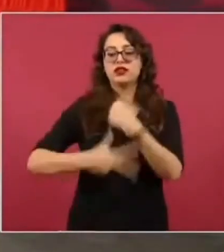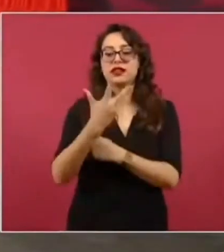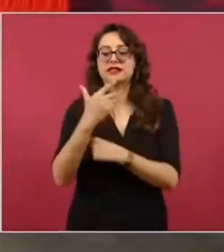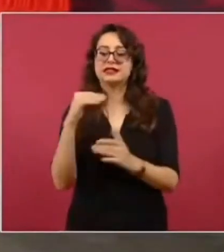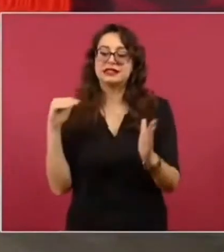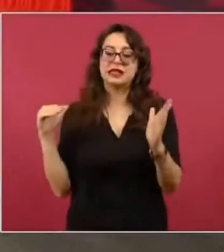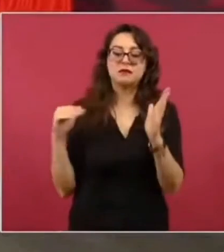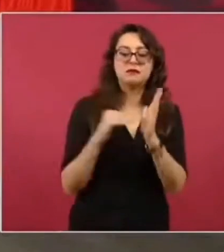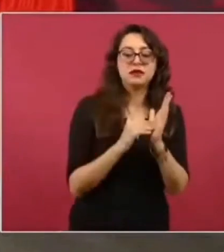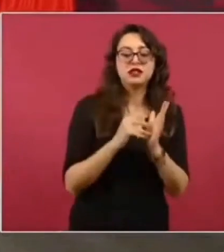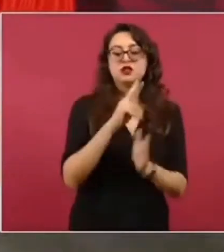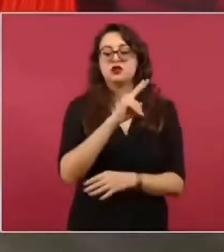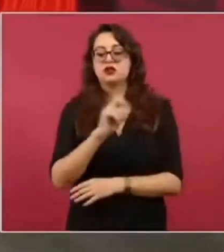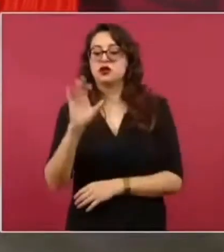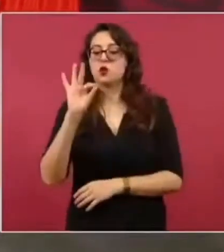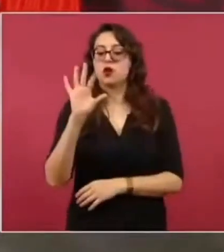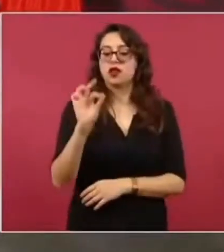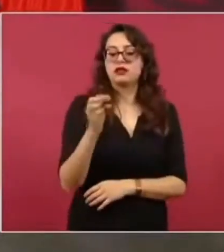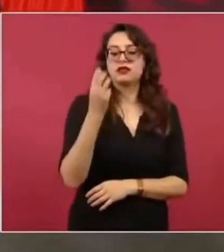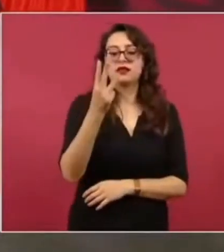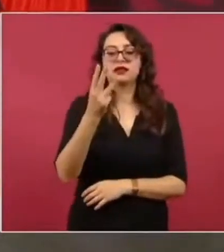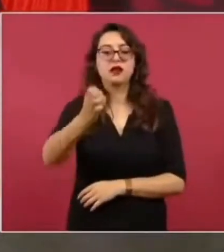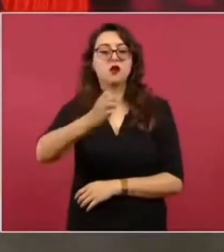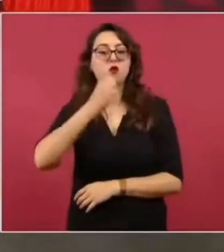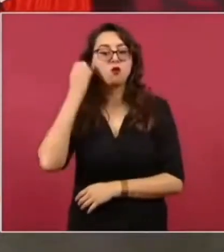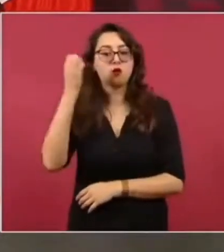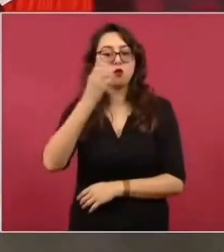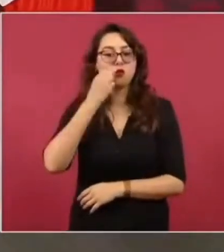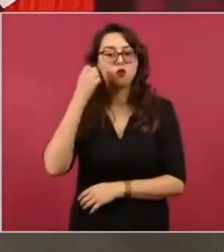113.243 escuelas públicas,